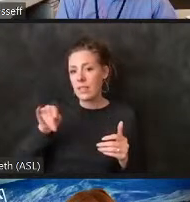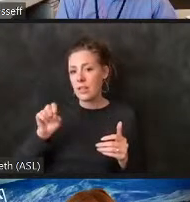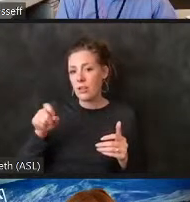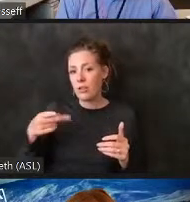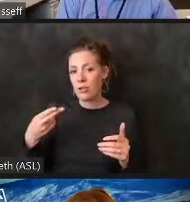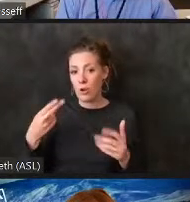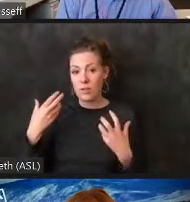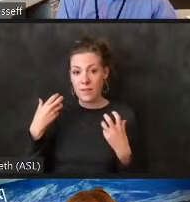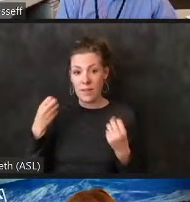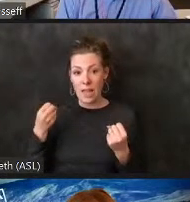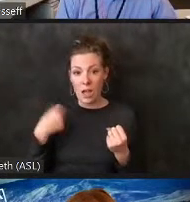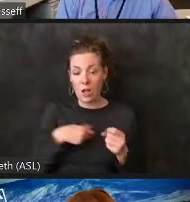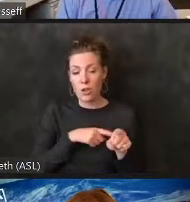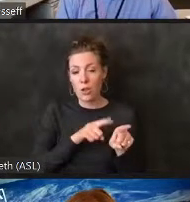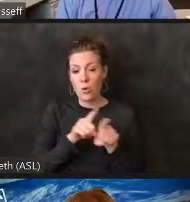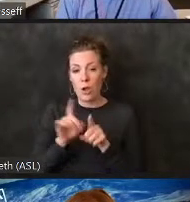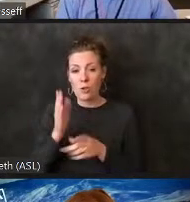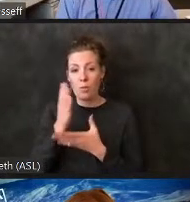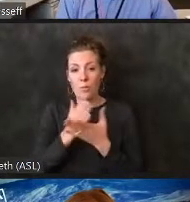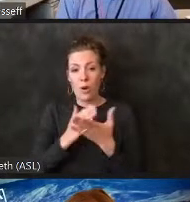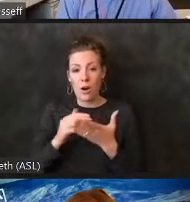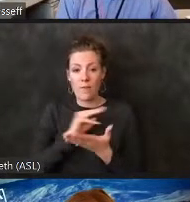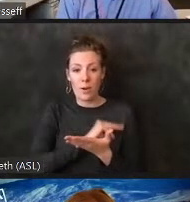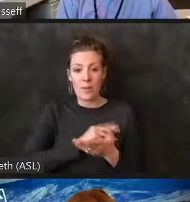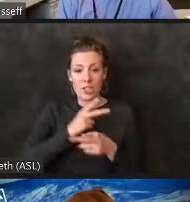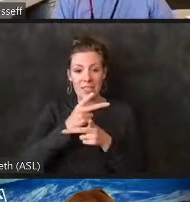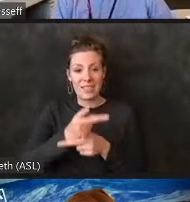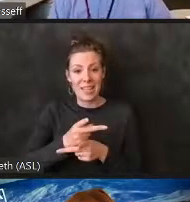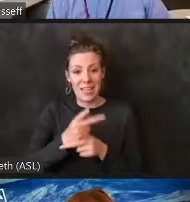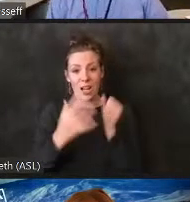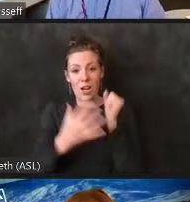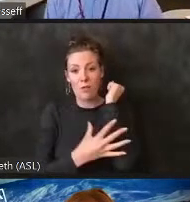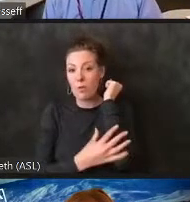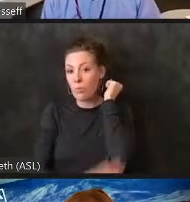St. Joseph, estamos también aquí,